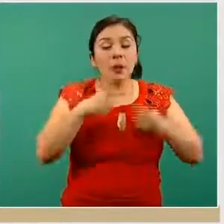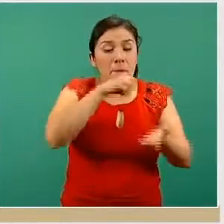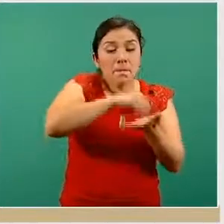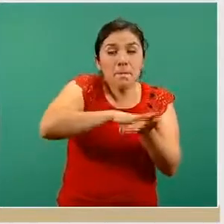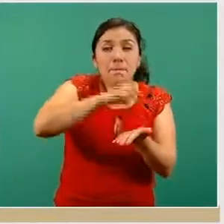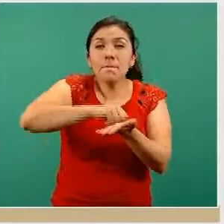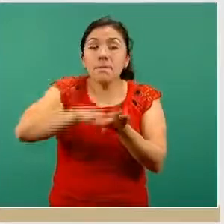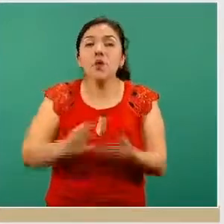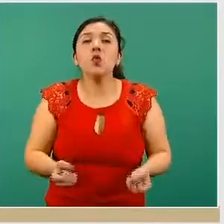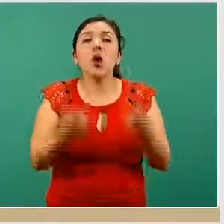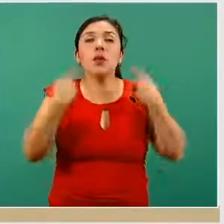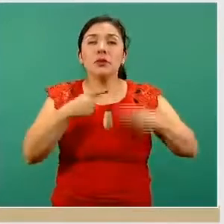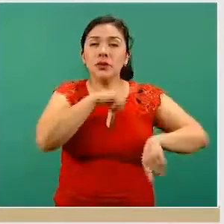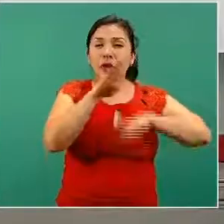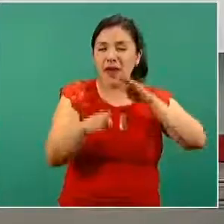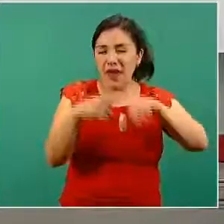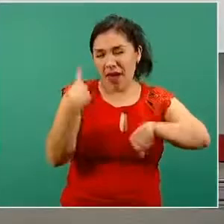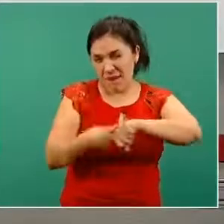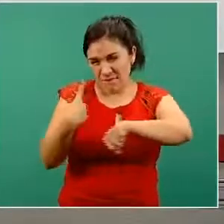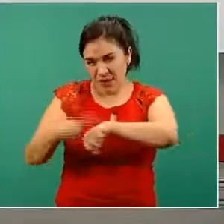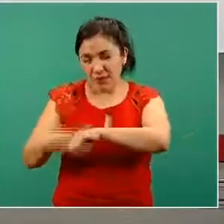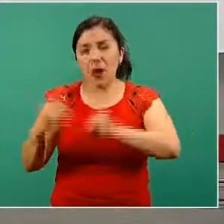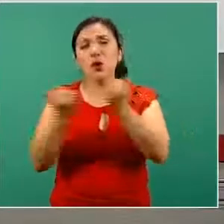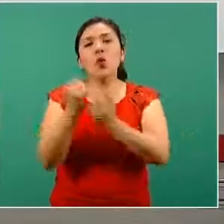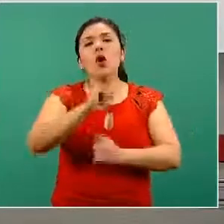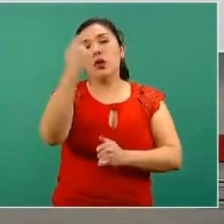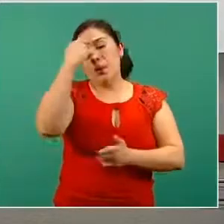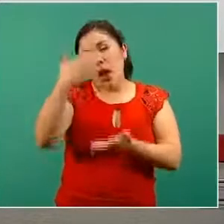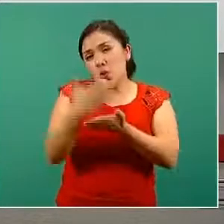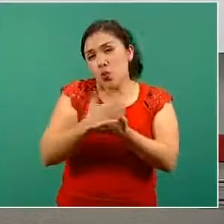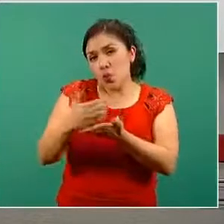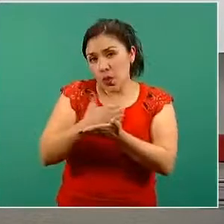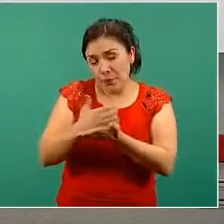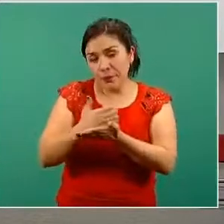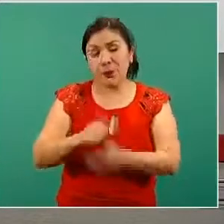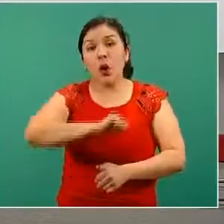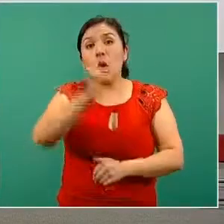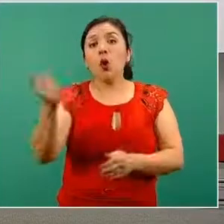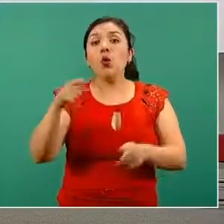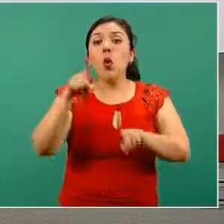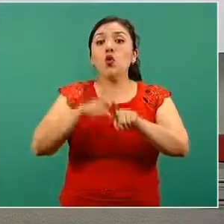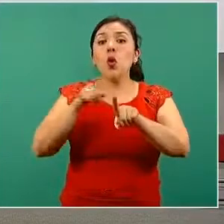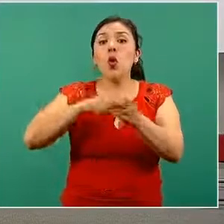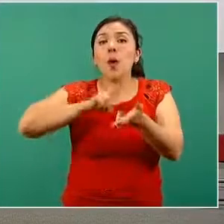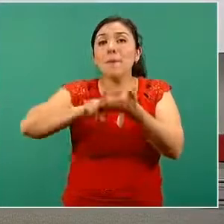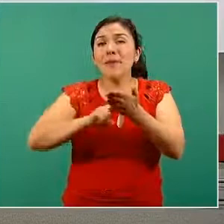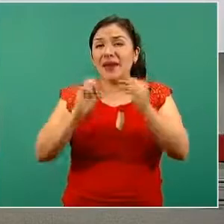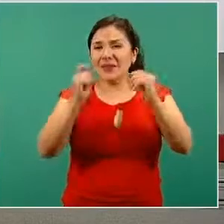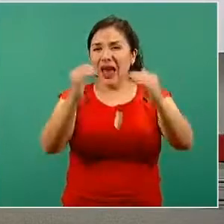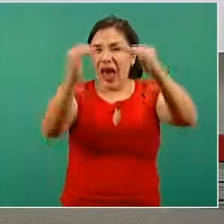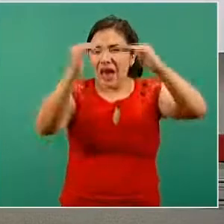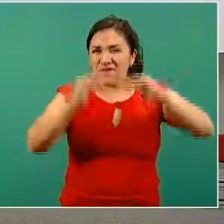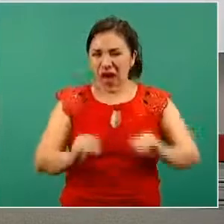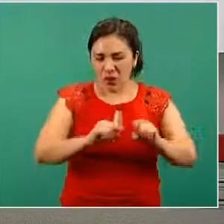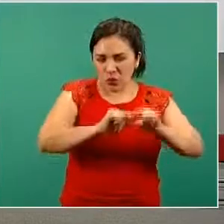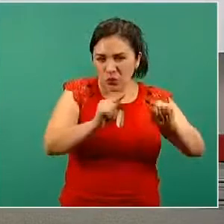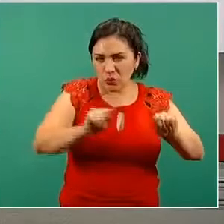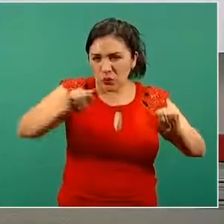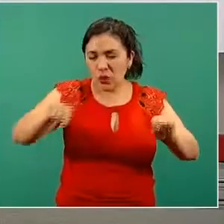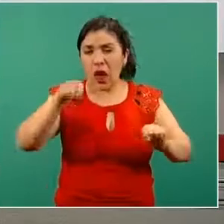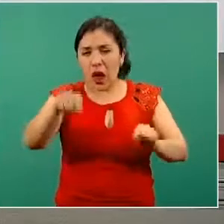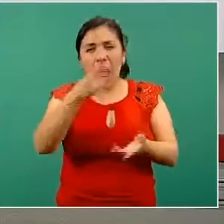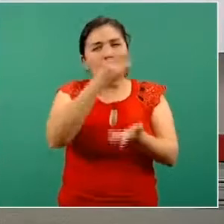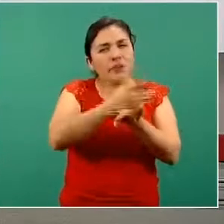con la presencia también de casos recuperados. En relación a la curva verde que ven en la parte inferior de este gráfico,